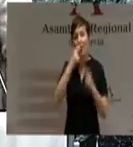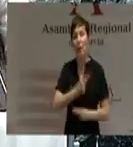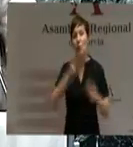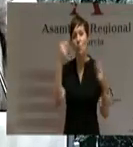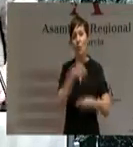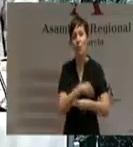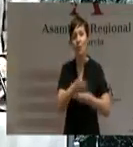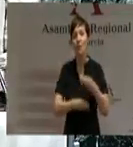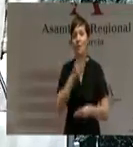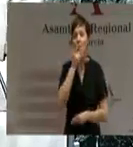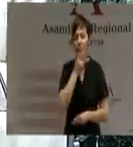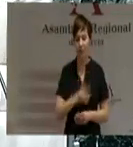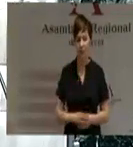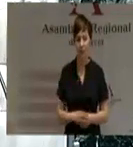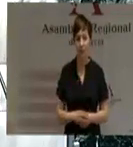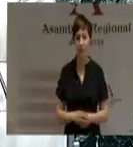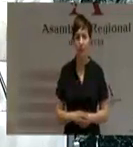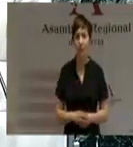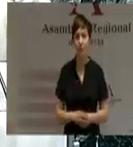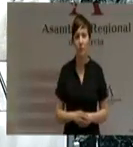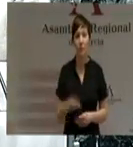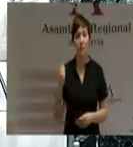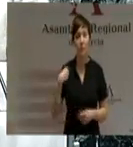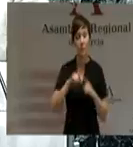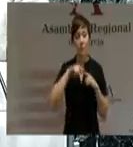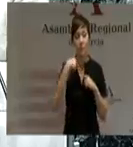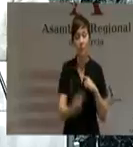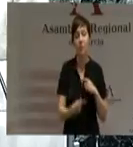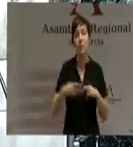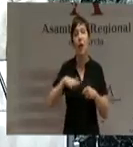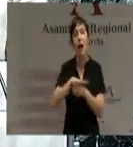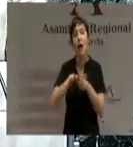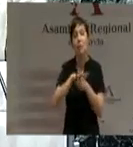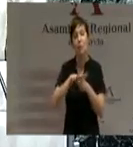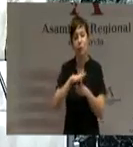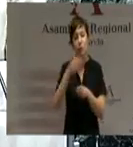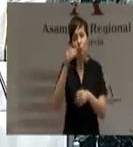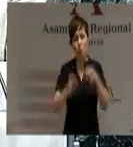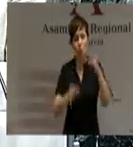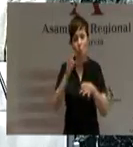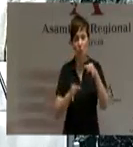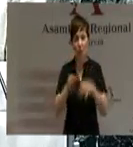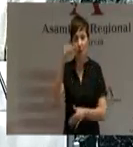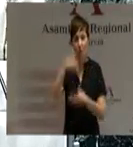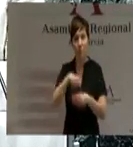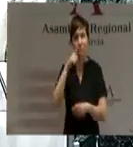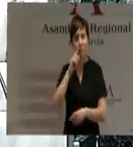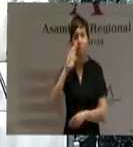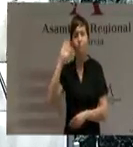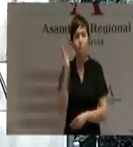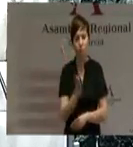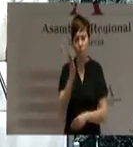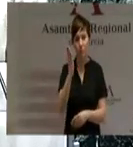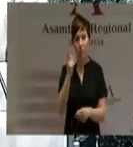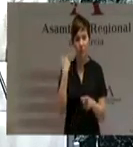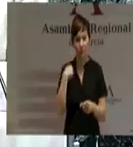Y si posteriormente, en el ámbito judicial, se sustancia una condena, se ha podido